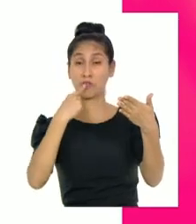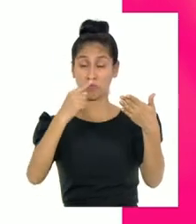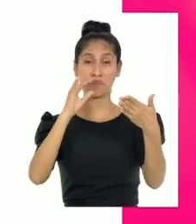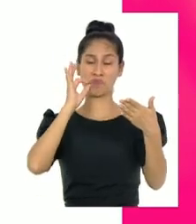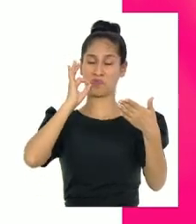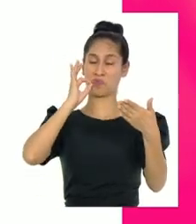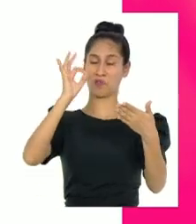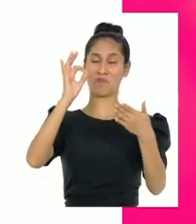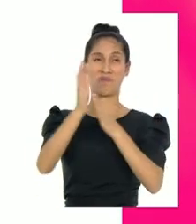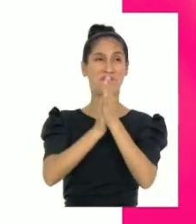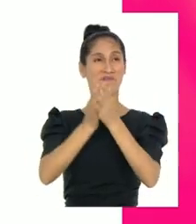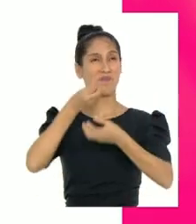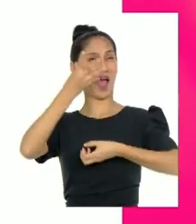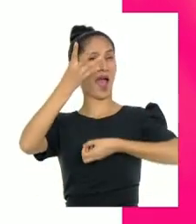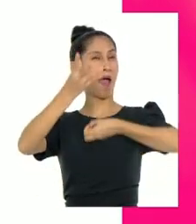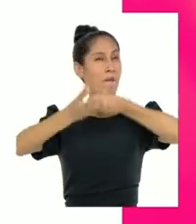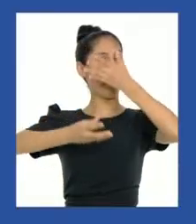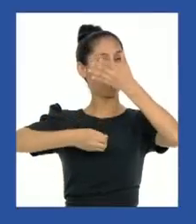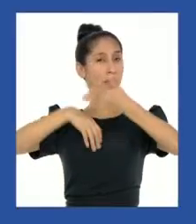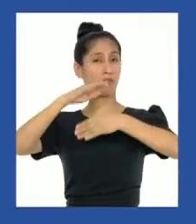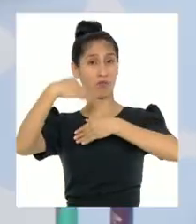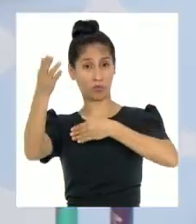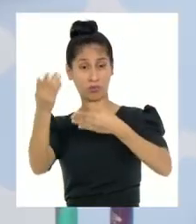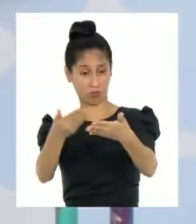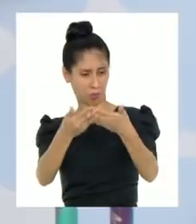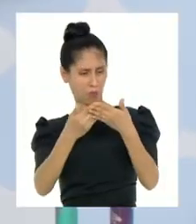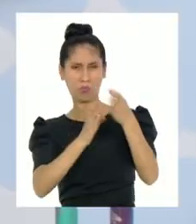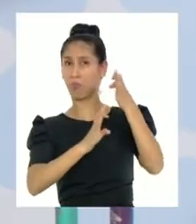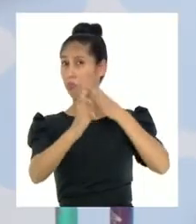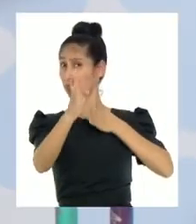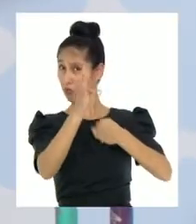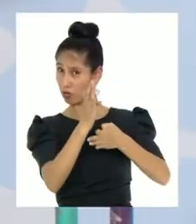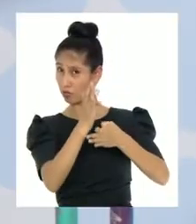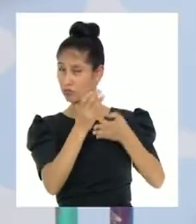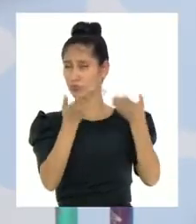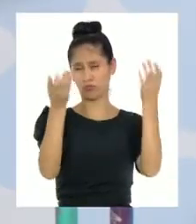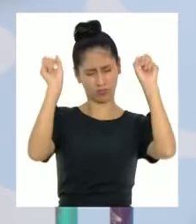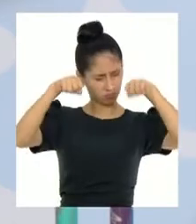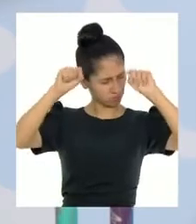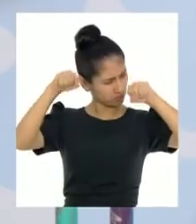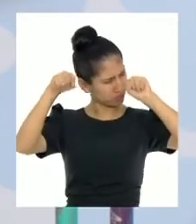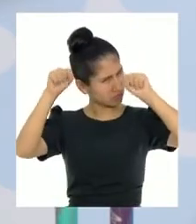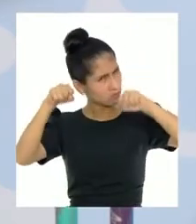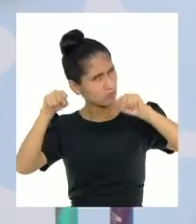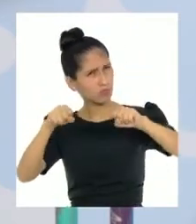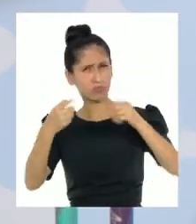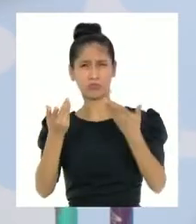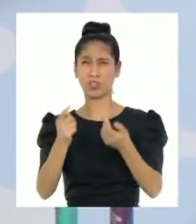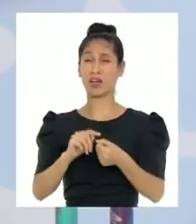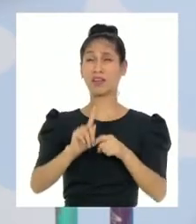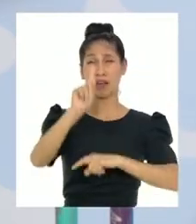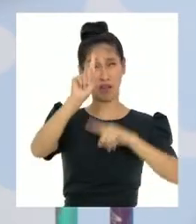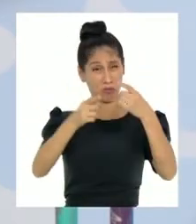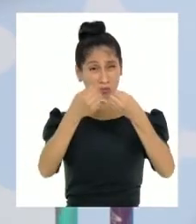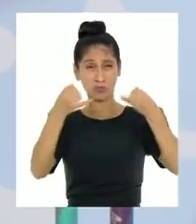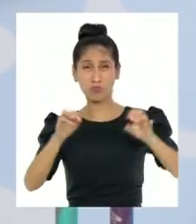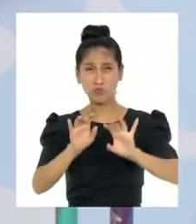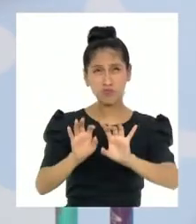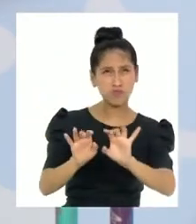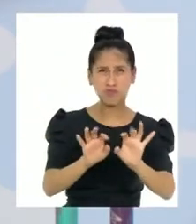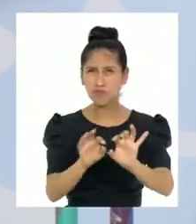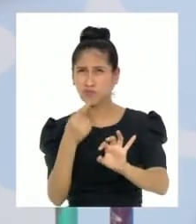falsos resultados sorprendentes? Ah, claro, sí. Hay hasta páginas web